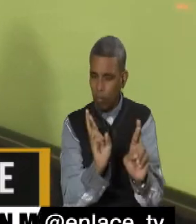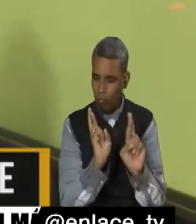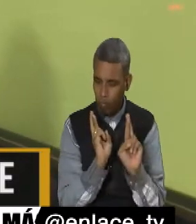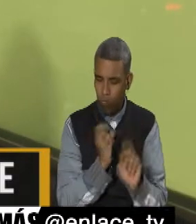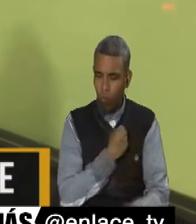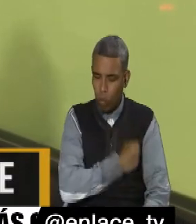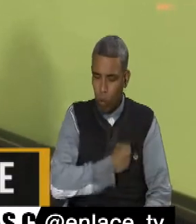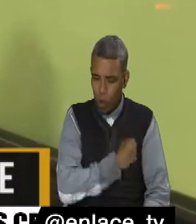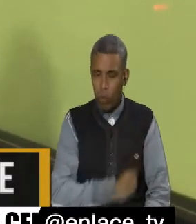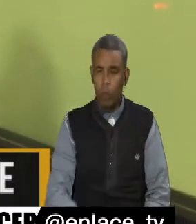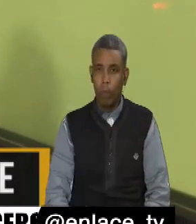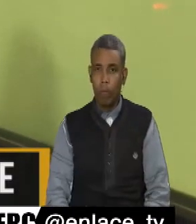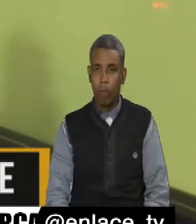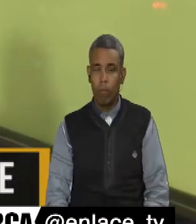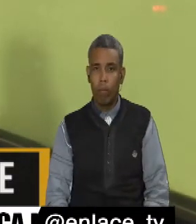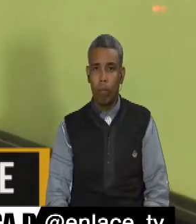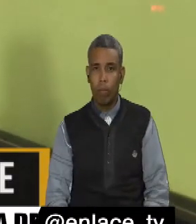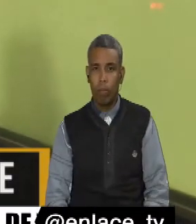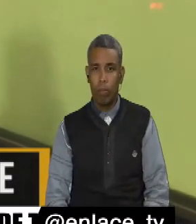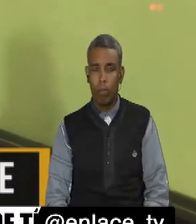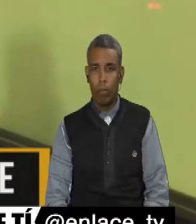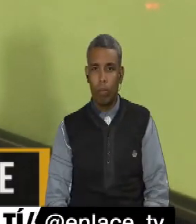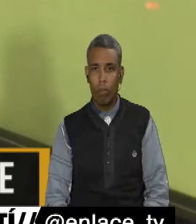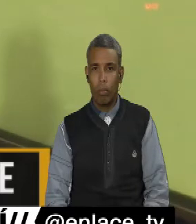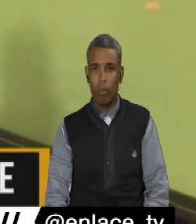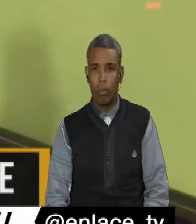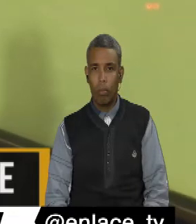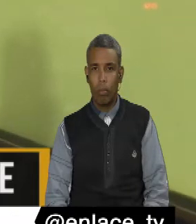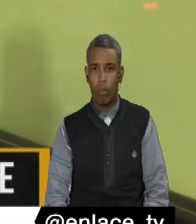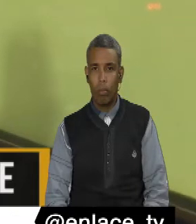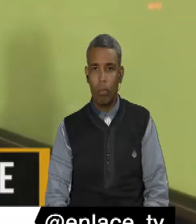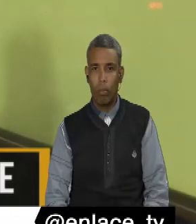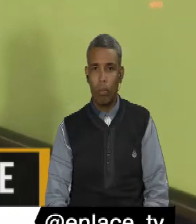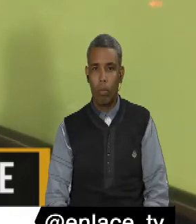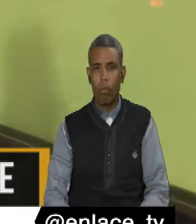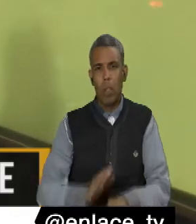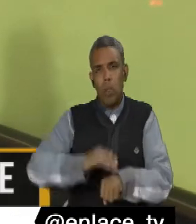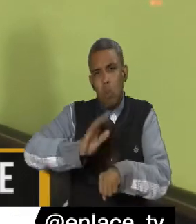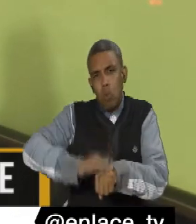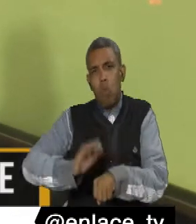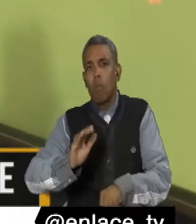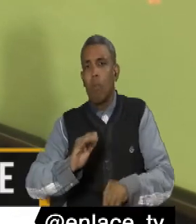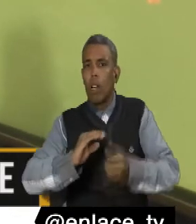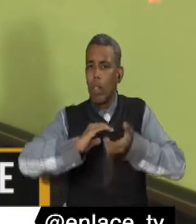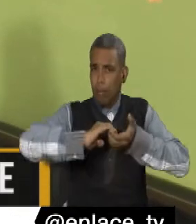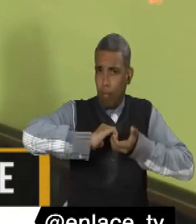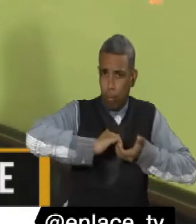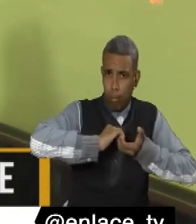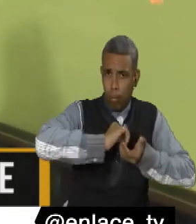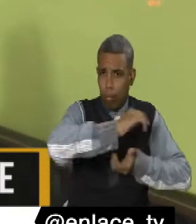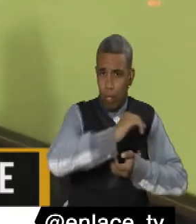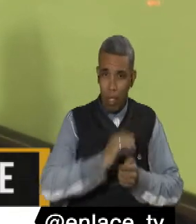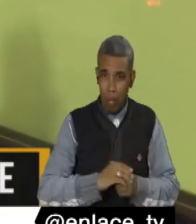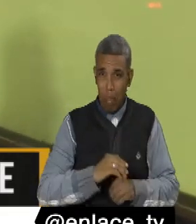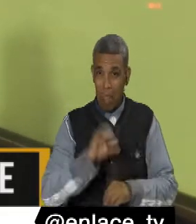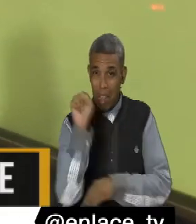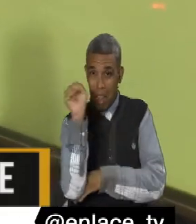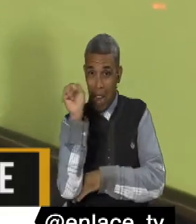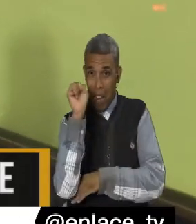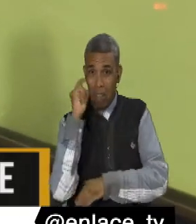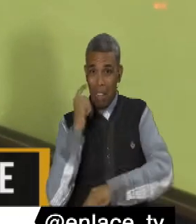claro, porque igual la, si fue la culpa del otro carro, deben